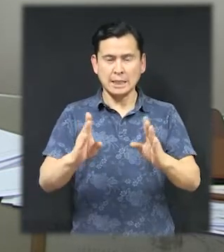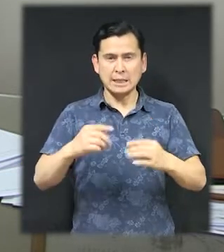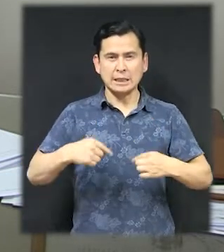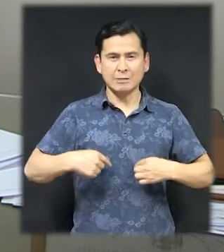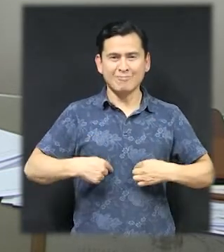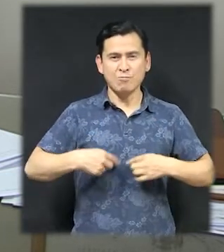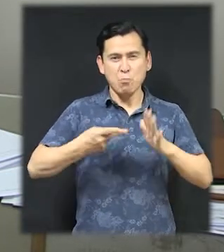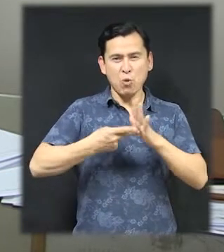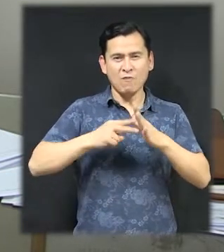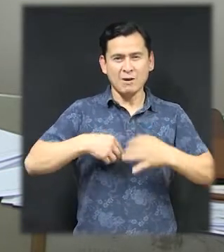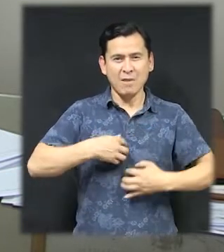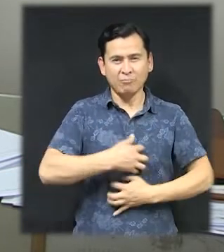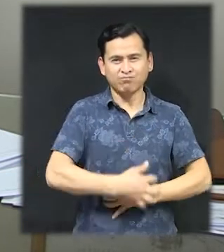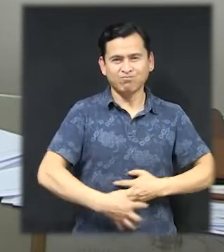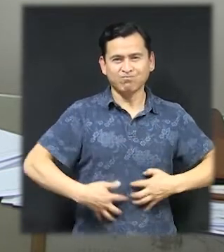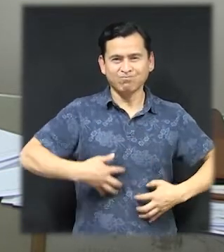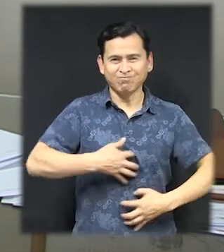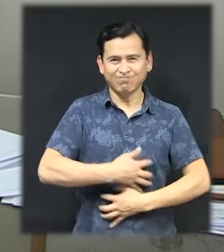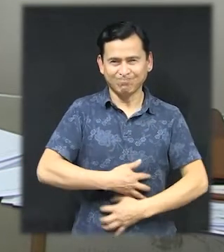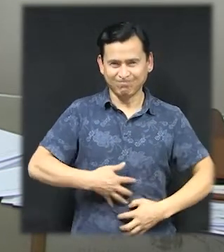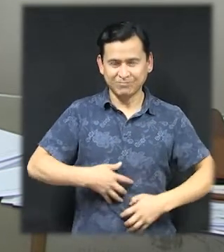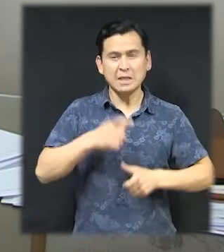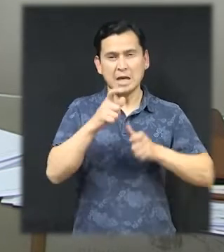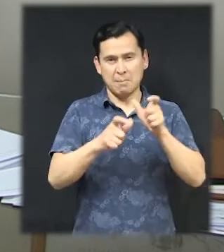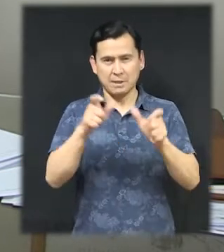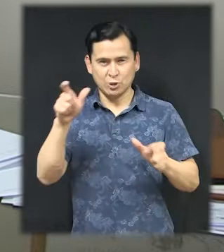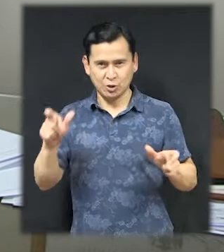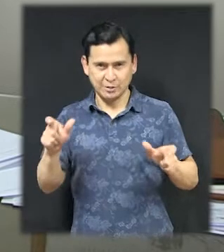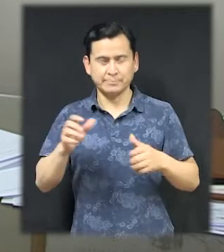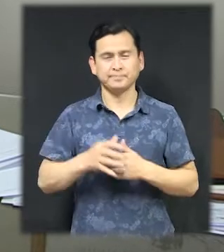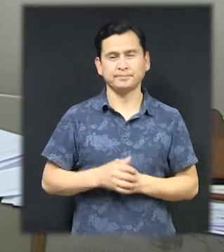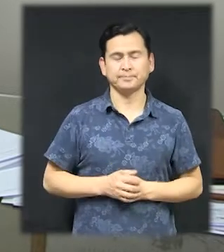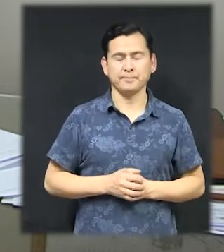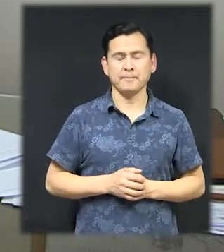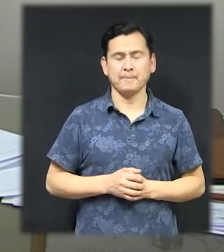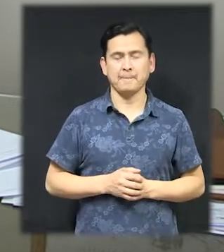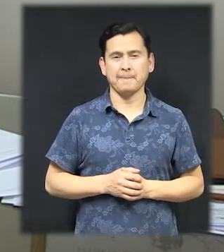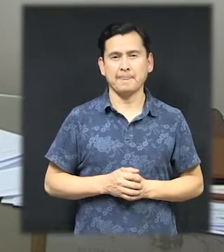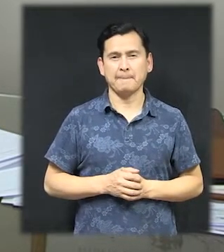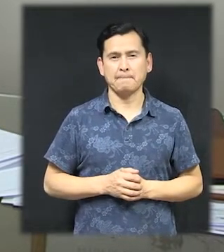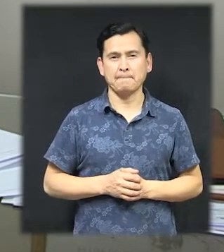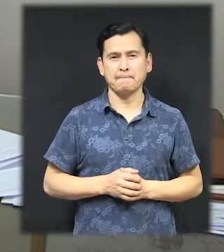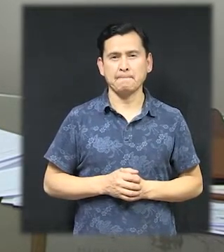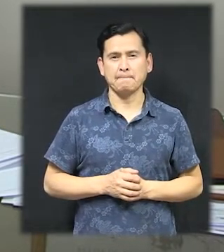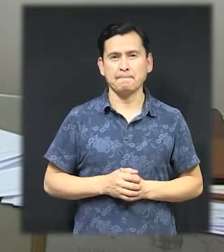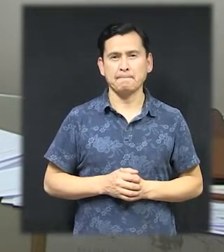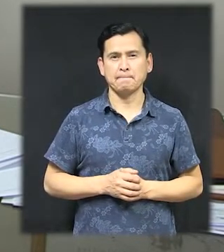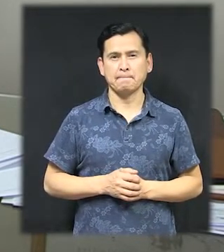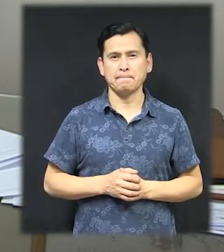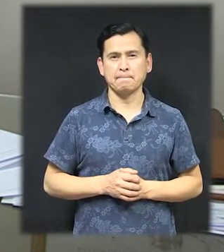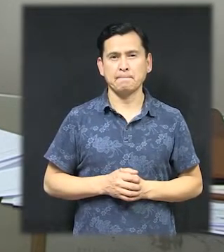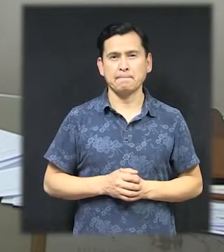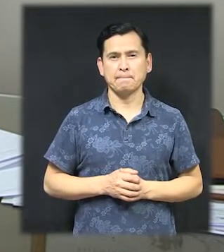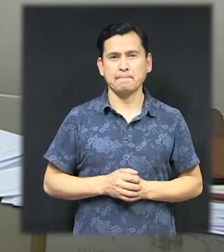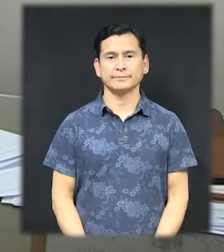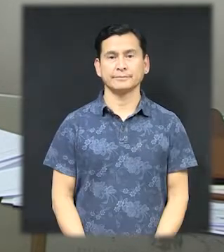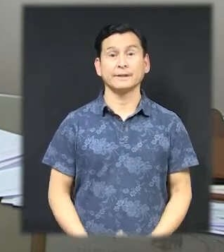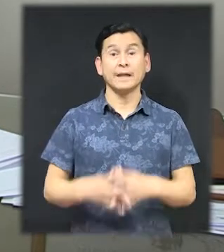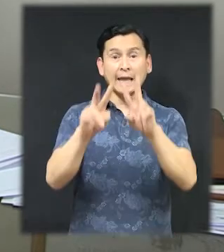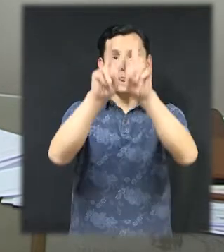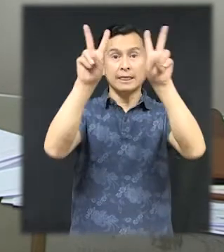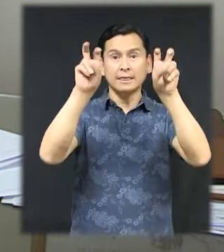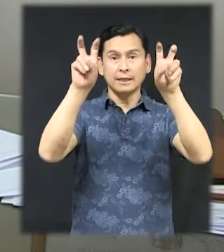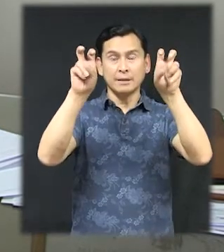la efectividad de la atención de las problemáticas gastroenterológicas de nuestros pacientes.